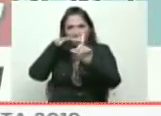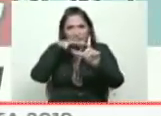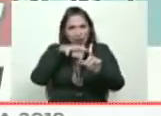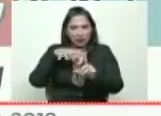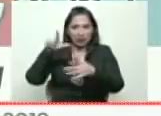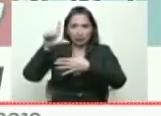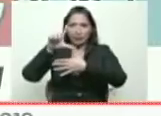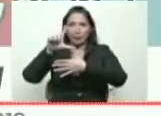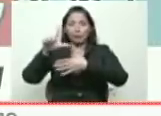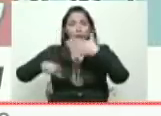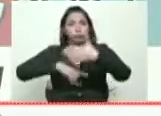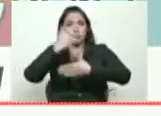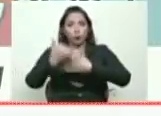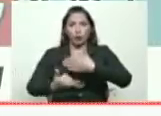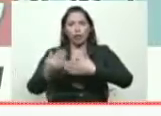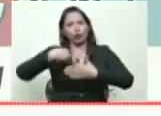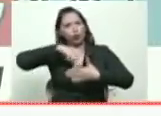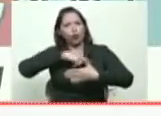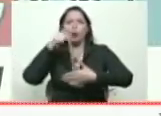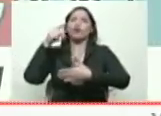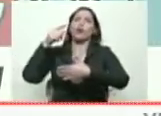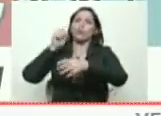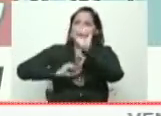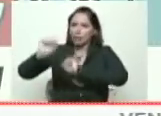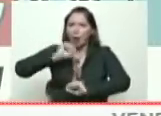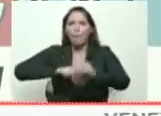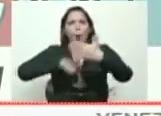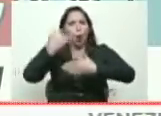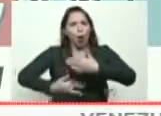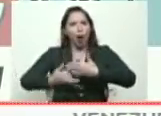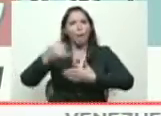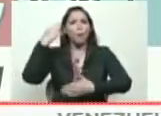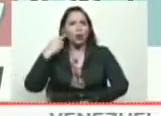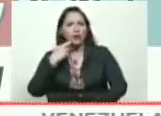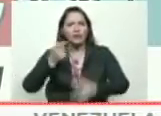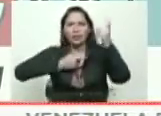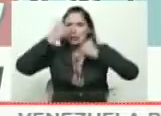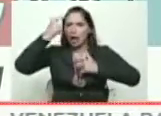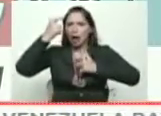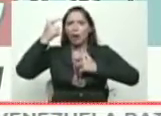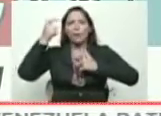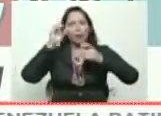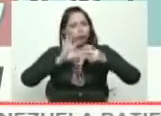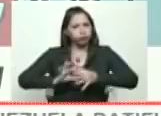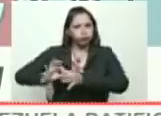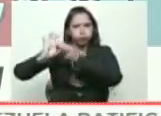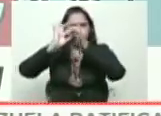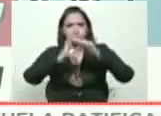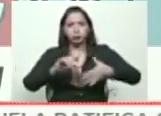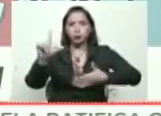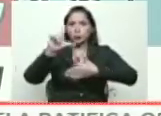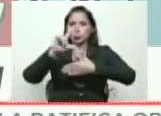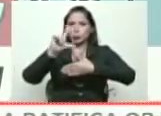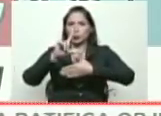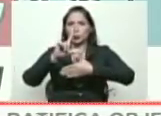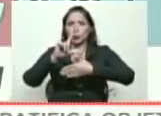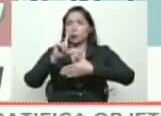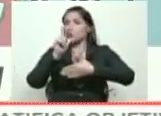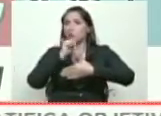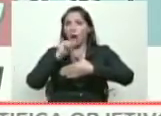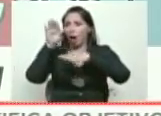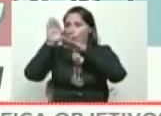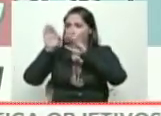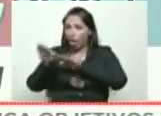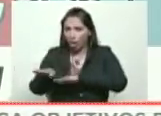el proyecto que nosotros defendemos, el proyecto de Bolívar, el proyecto de Chávez, el proyecto de la unidad latinoamericana sin subordinación